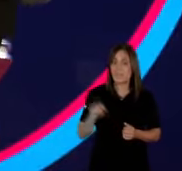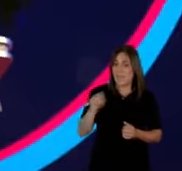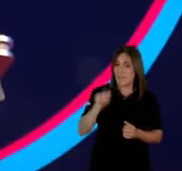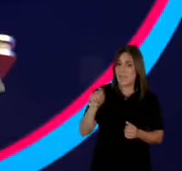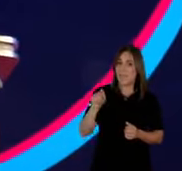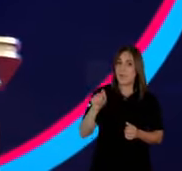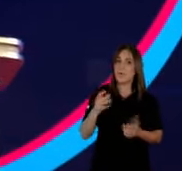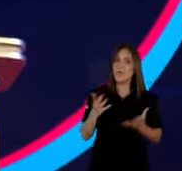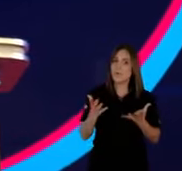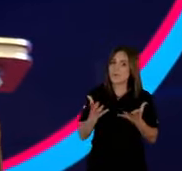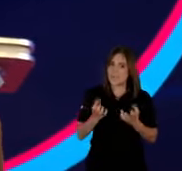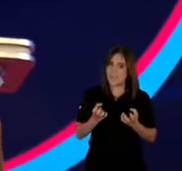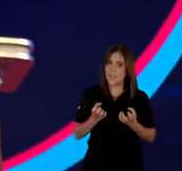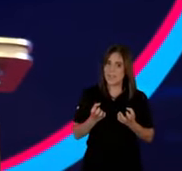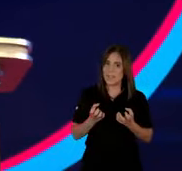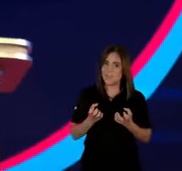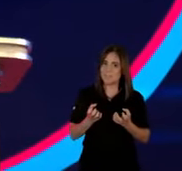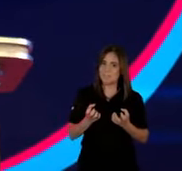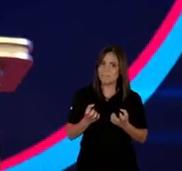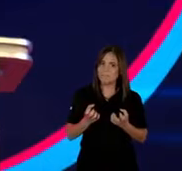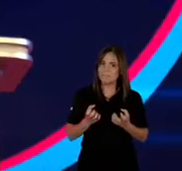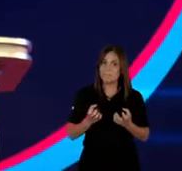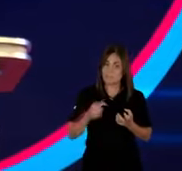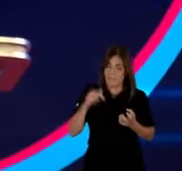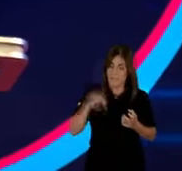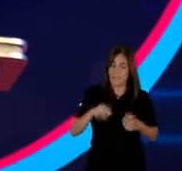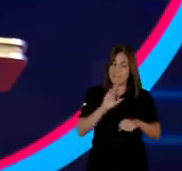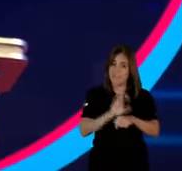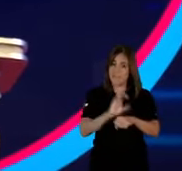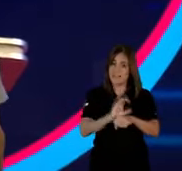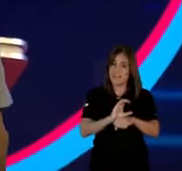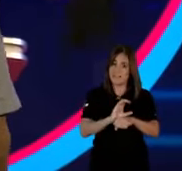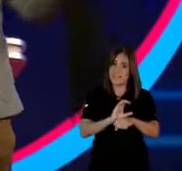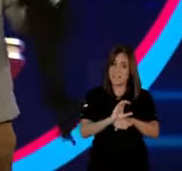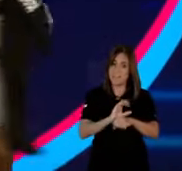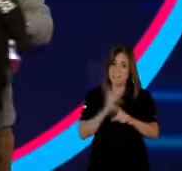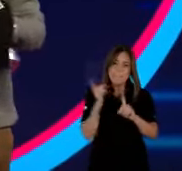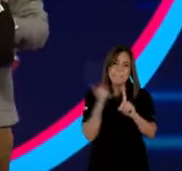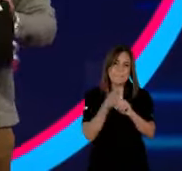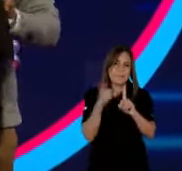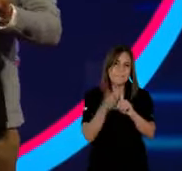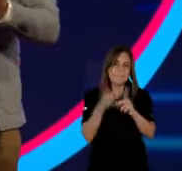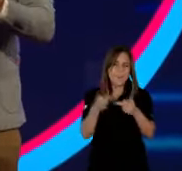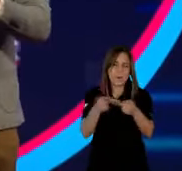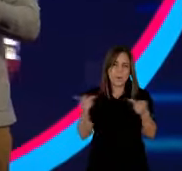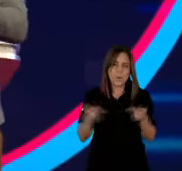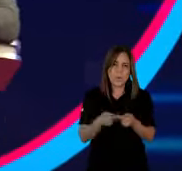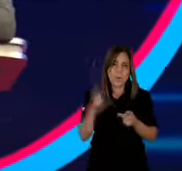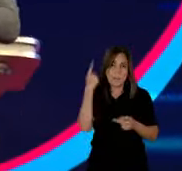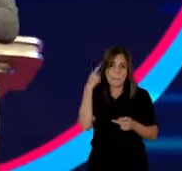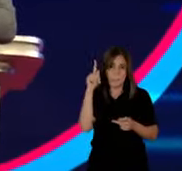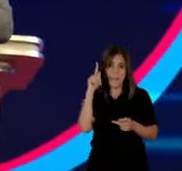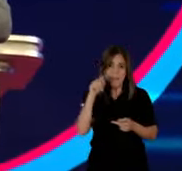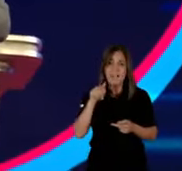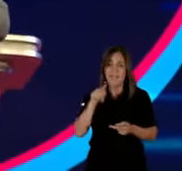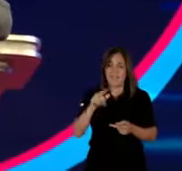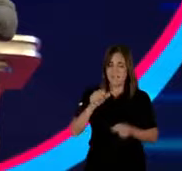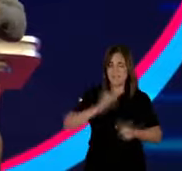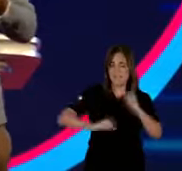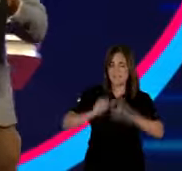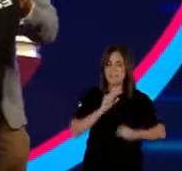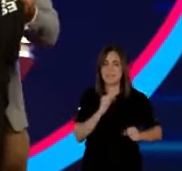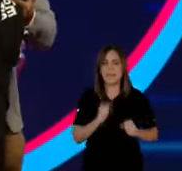sea la sede de este primer concierto. Aplauda al Señor, hermano. Tantos lugares que hay y Él escogió el mejor